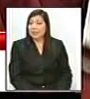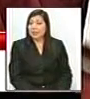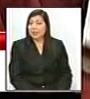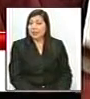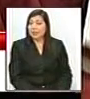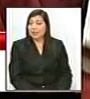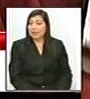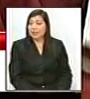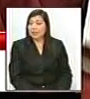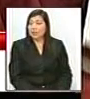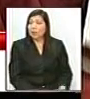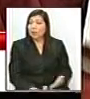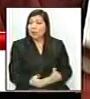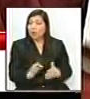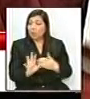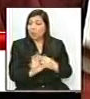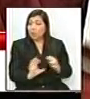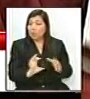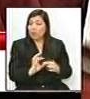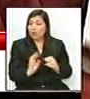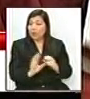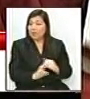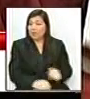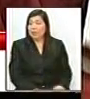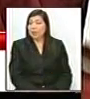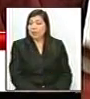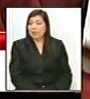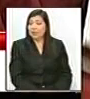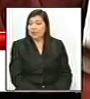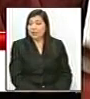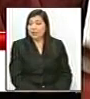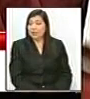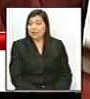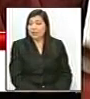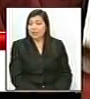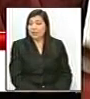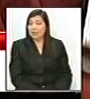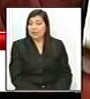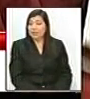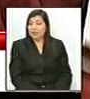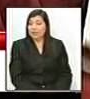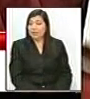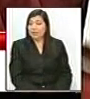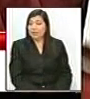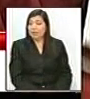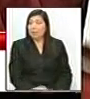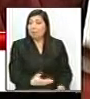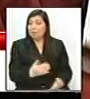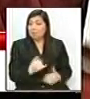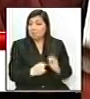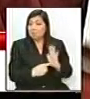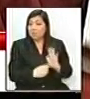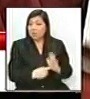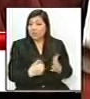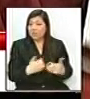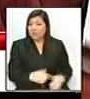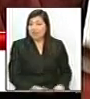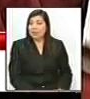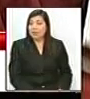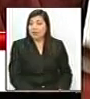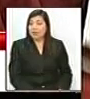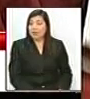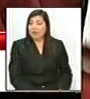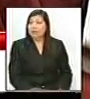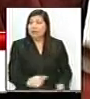que la Unión Europea nos visita este fin de año y por lo menos lo mostraremos que ya está,